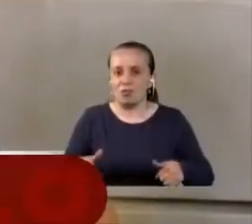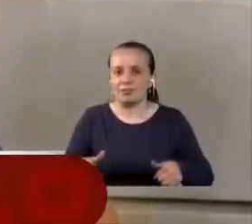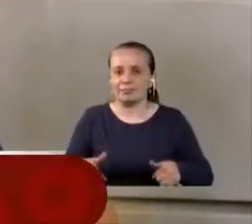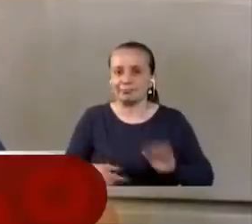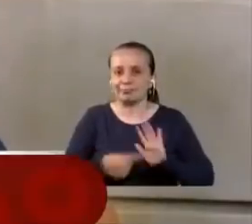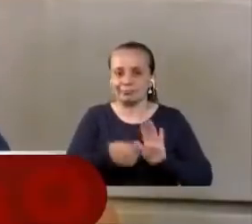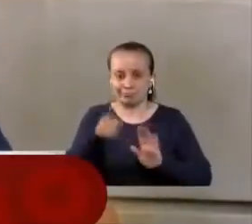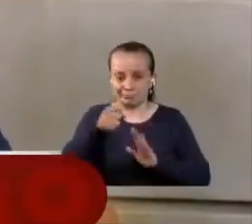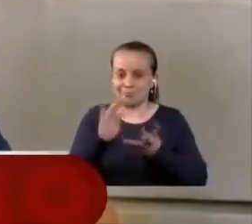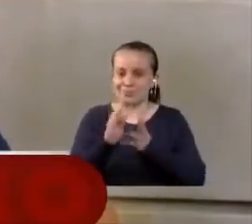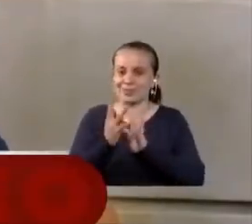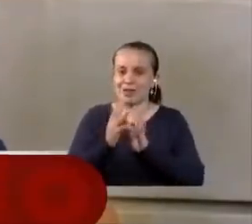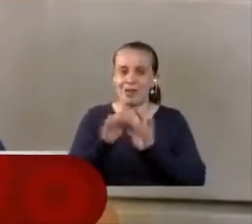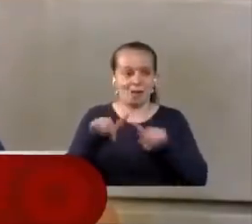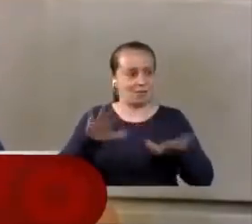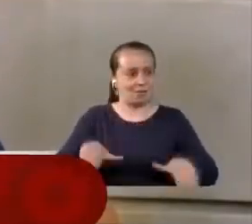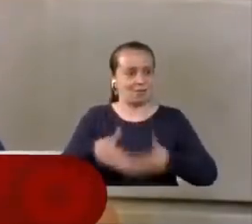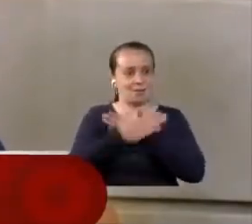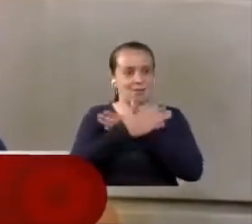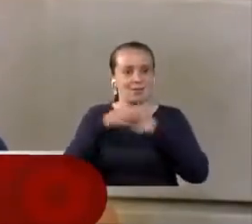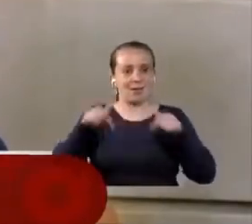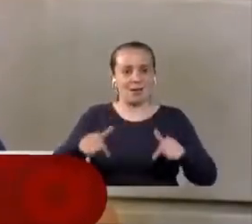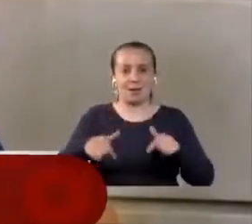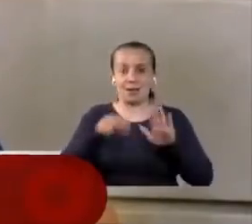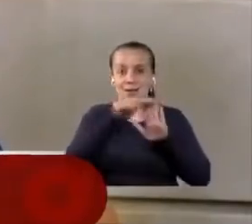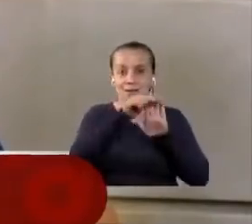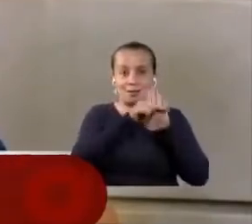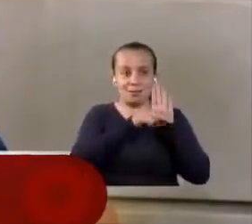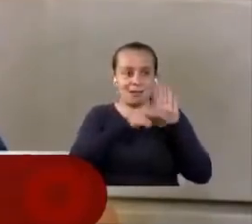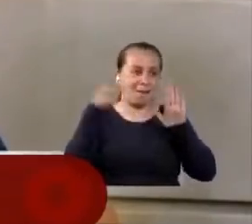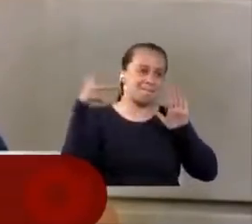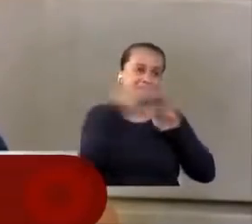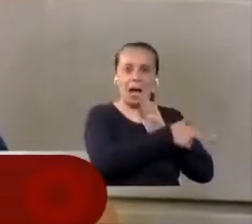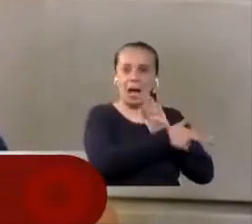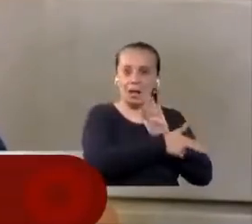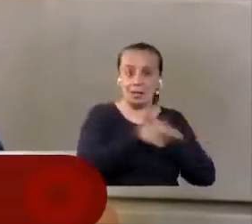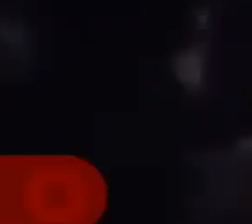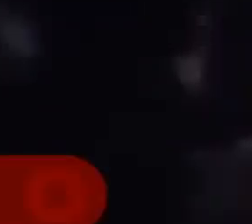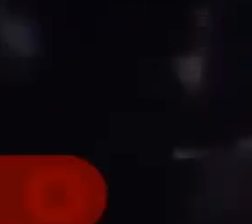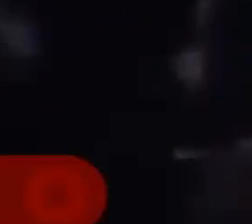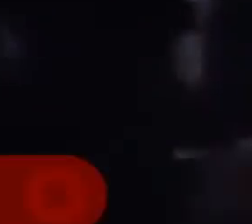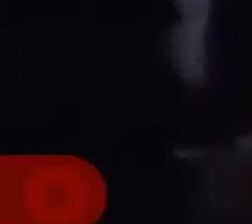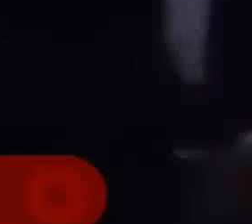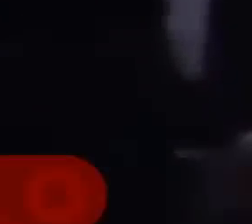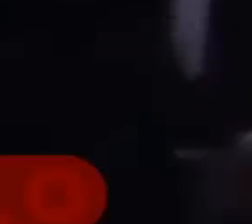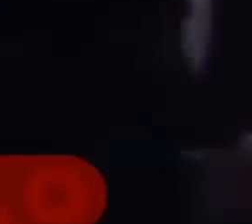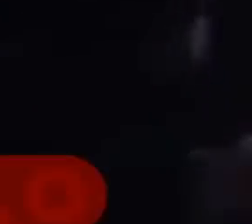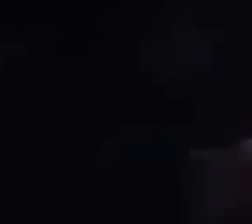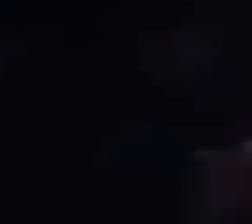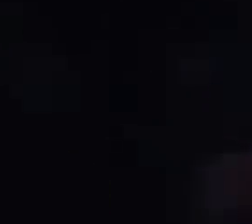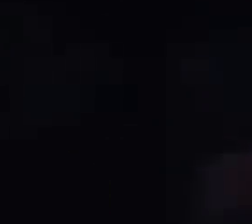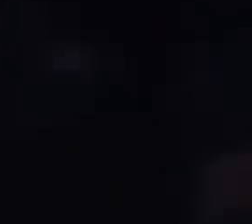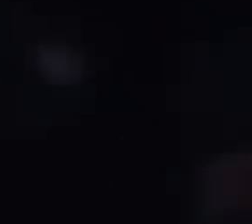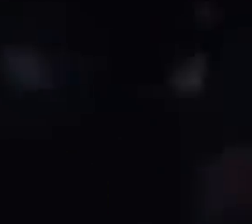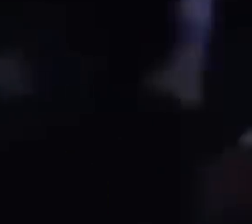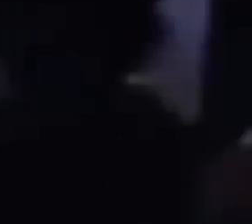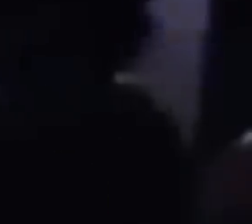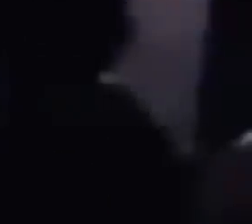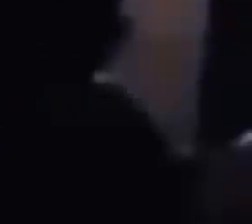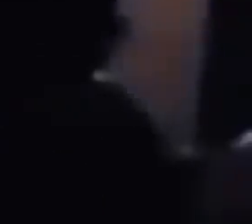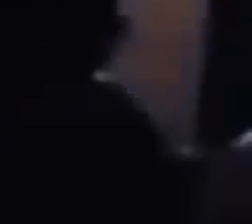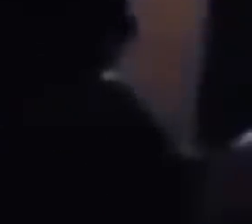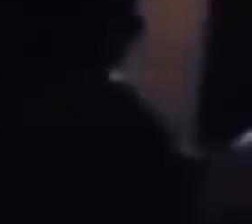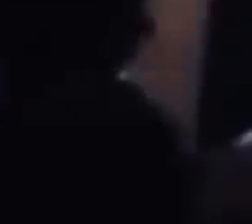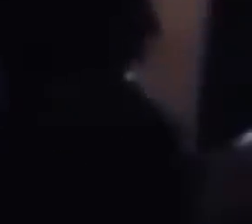El Senado de la República rompió la Constitución y la ley. Y recordó el video en el que aparece contando